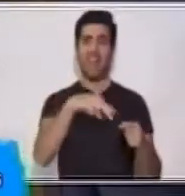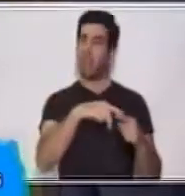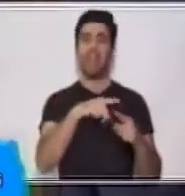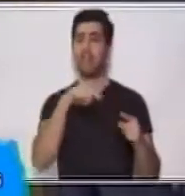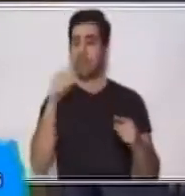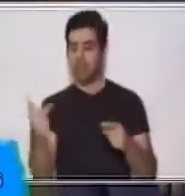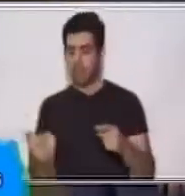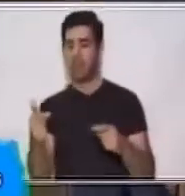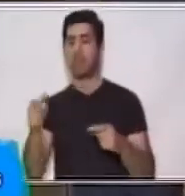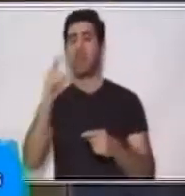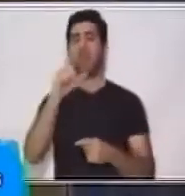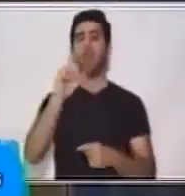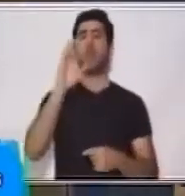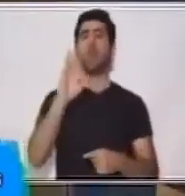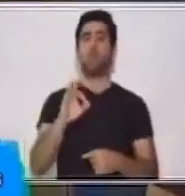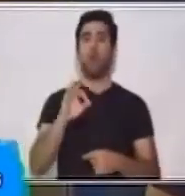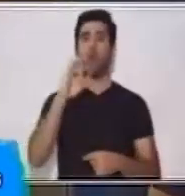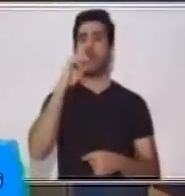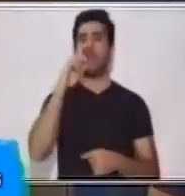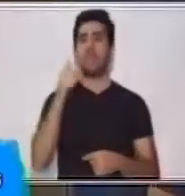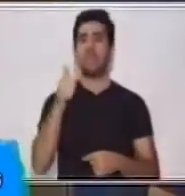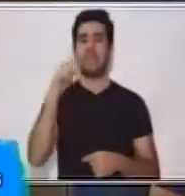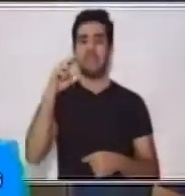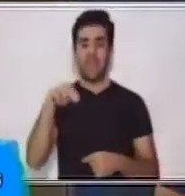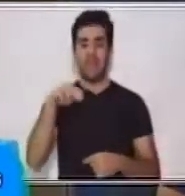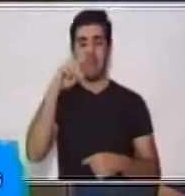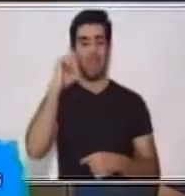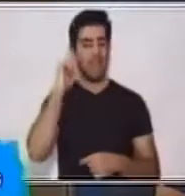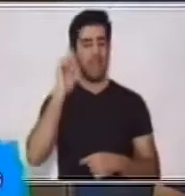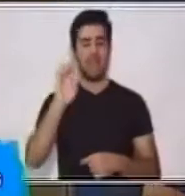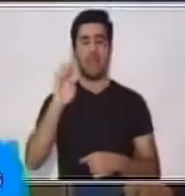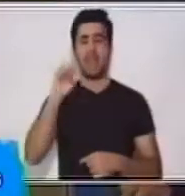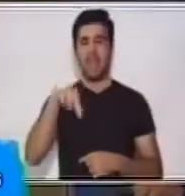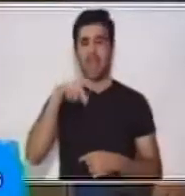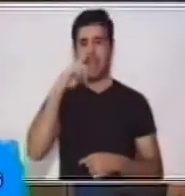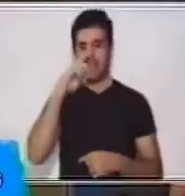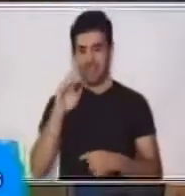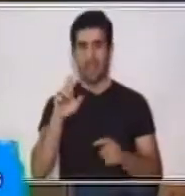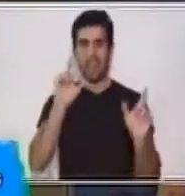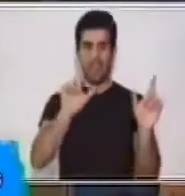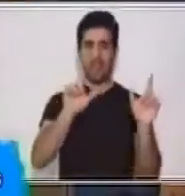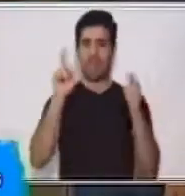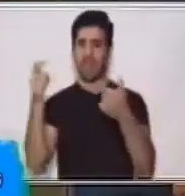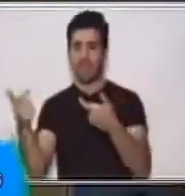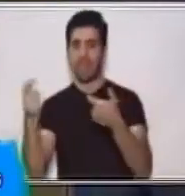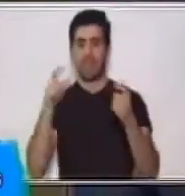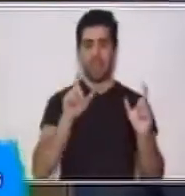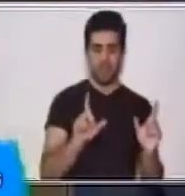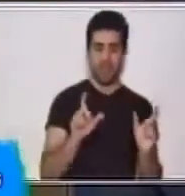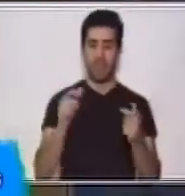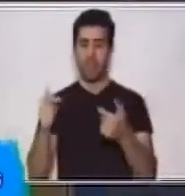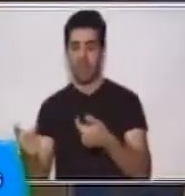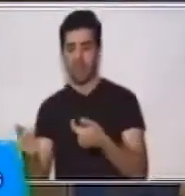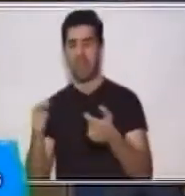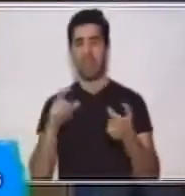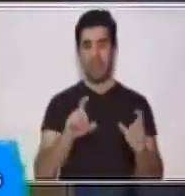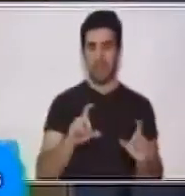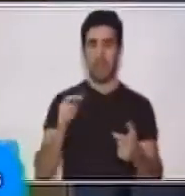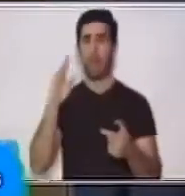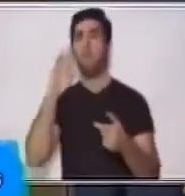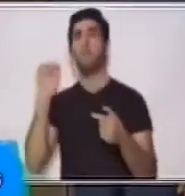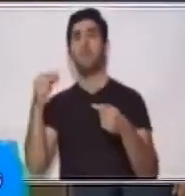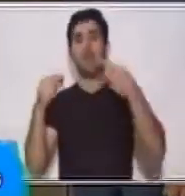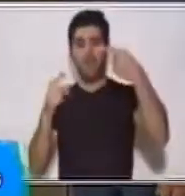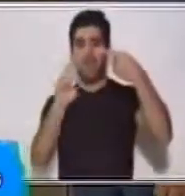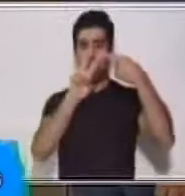llamarle cotangente. Ah, muy bien. Cambiamos las posiciones y Por eso es encontramos que se llama el recíproco o el inverso, ¿verdad? Porque Así estamos